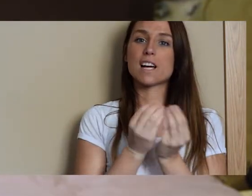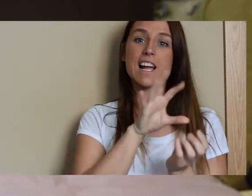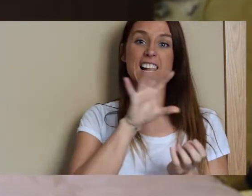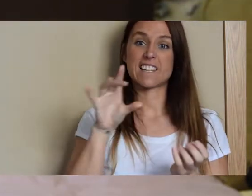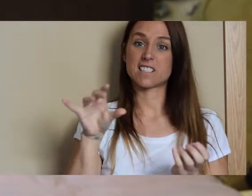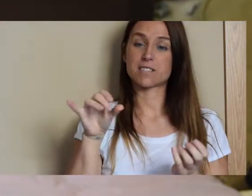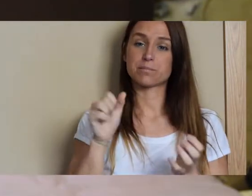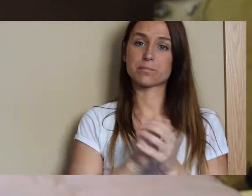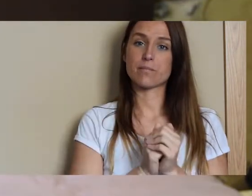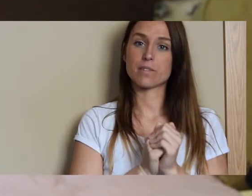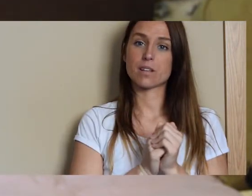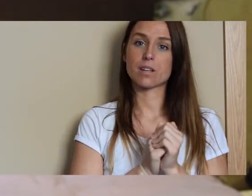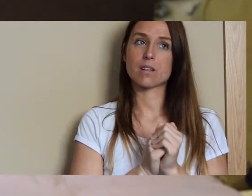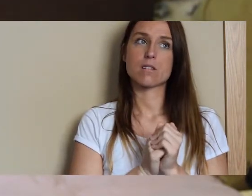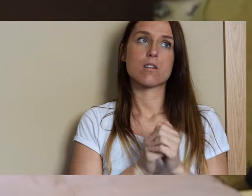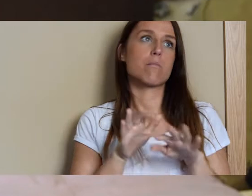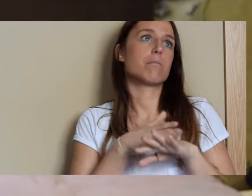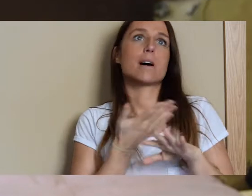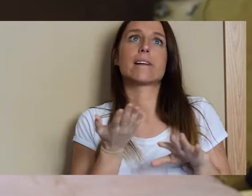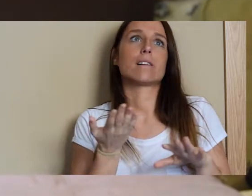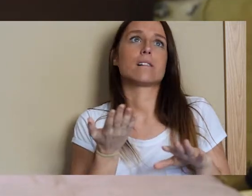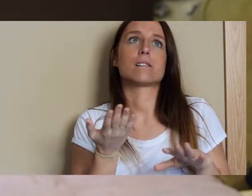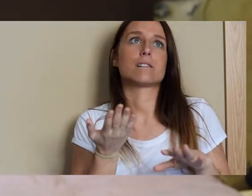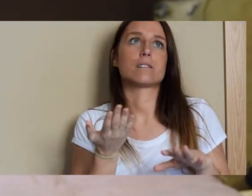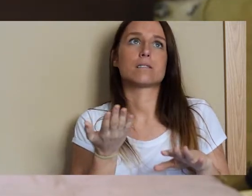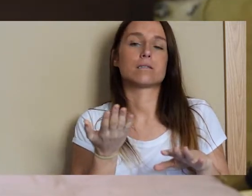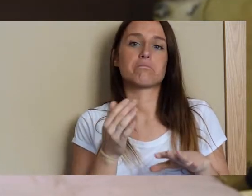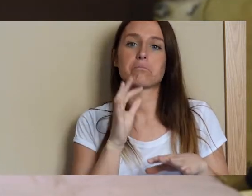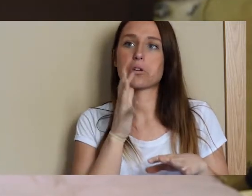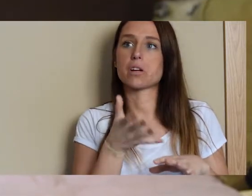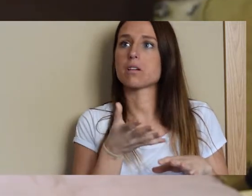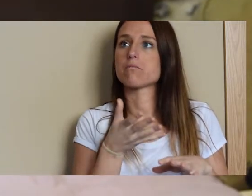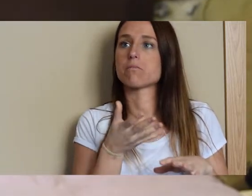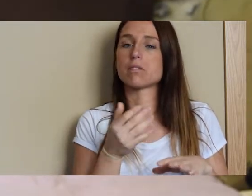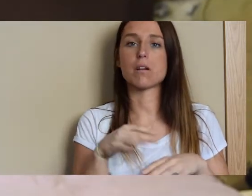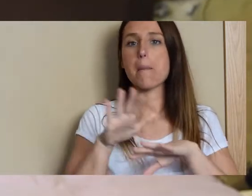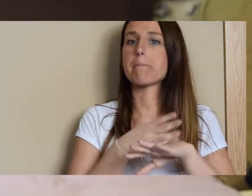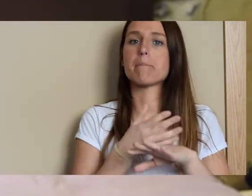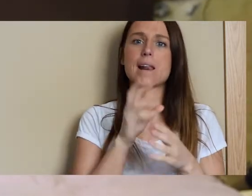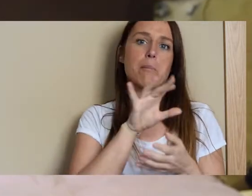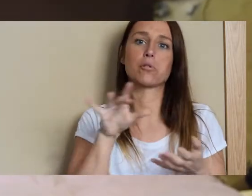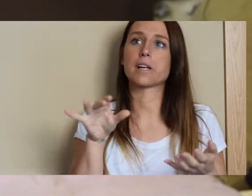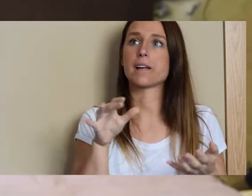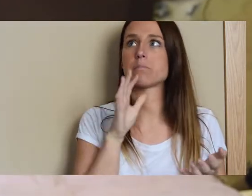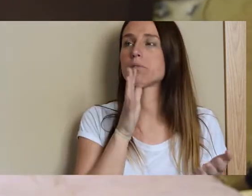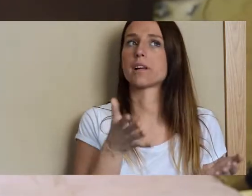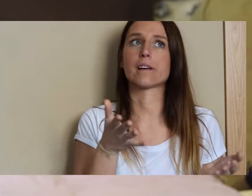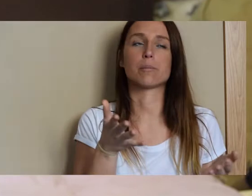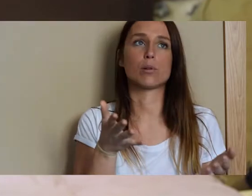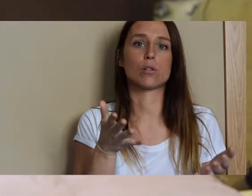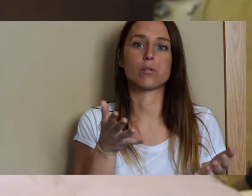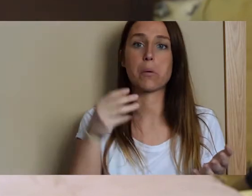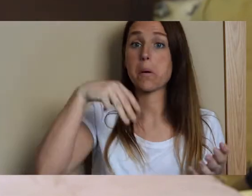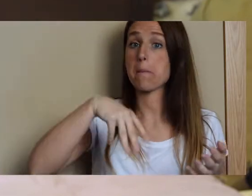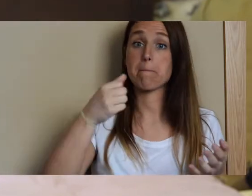Las quiero para llevar en algún bolso. Poner pues, por ejemplo, Mark. O poner cualquier inicial, cualquier nombre.